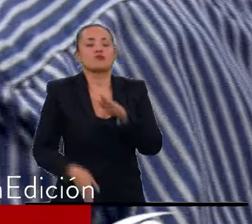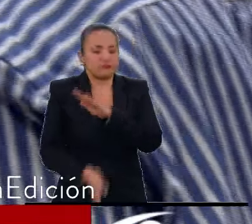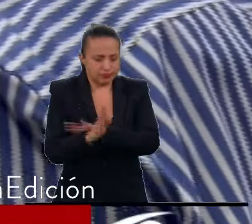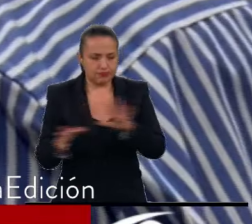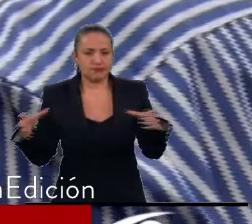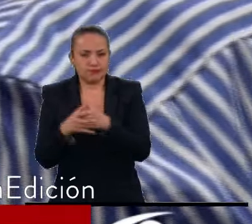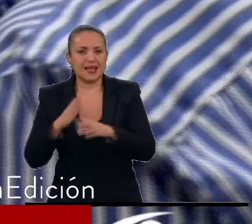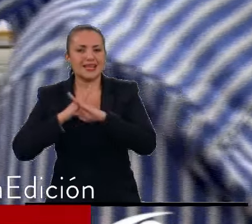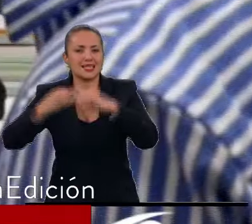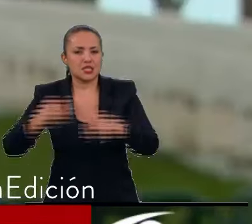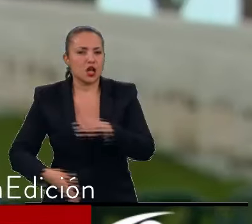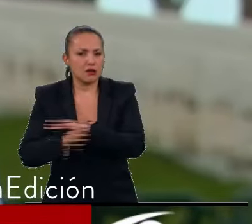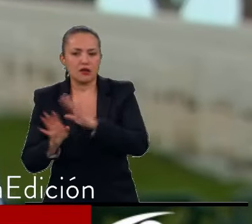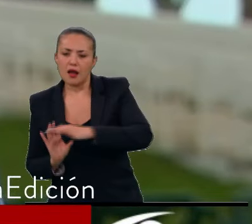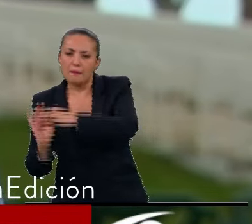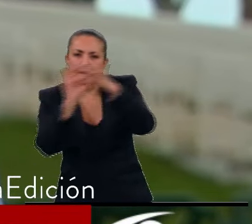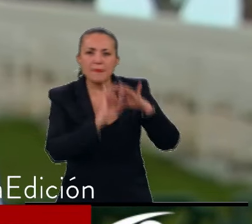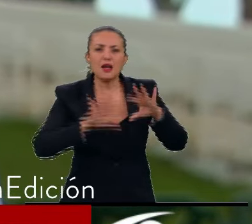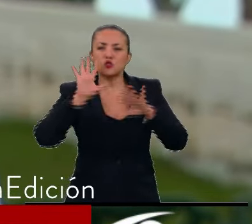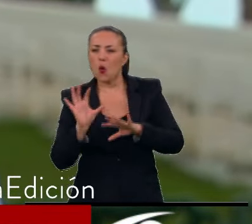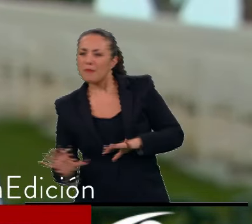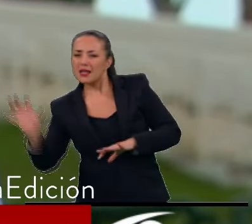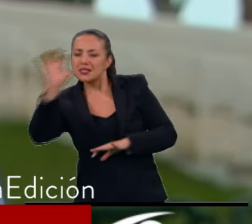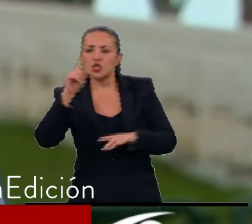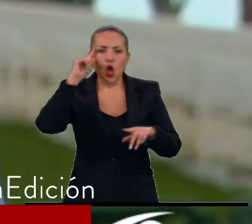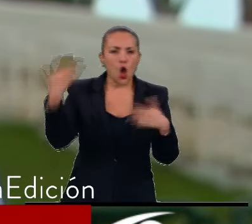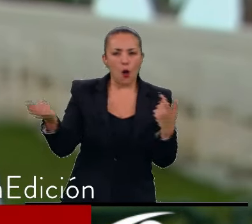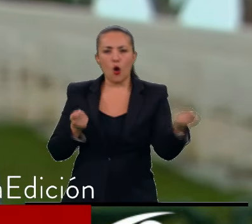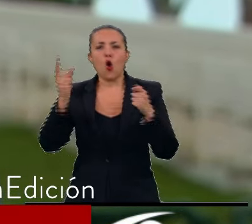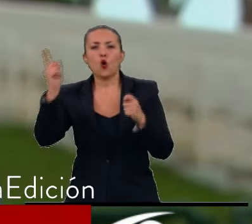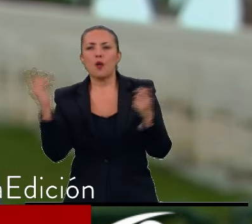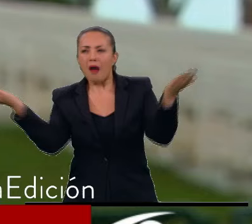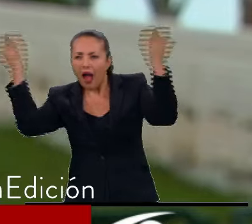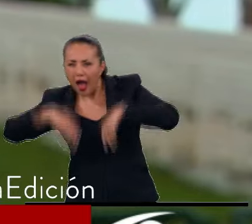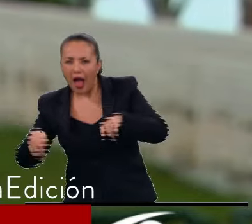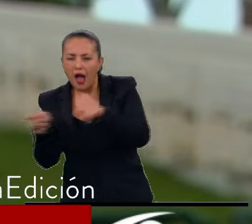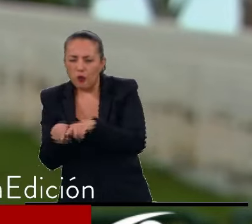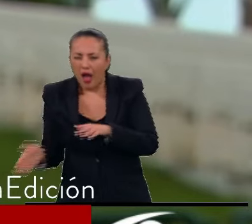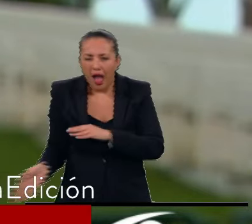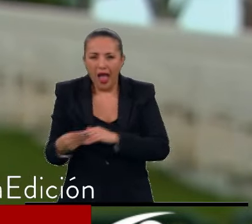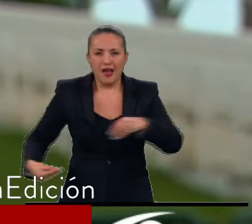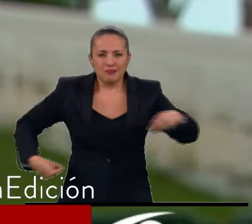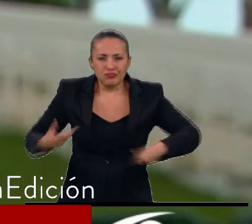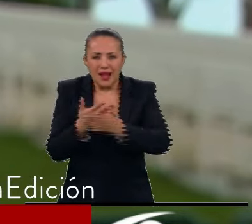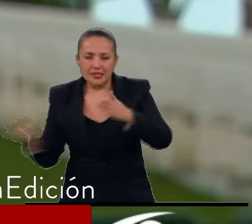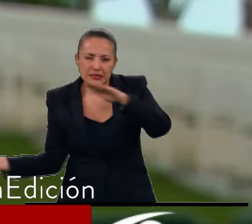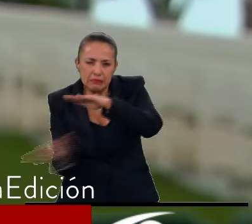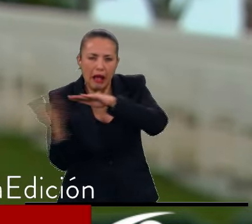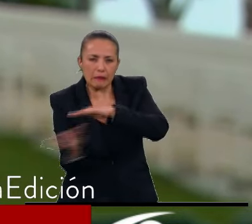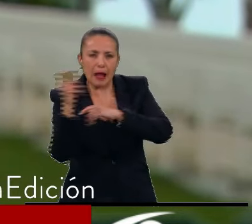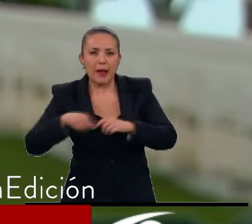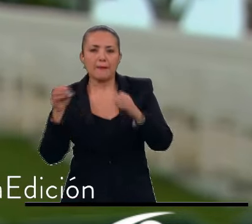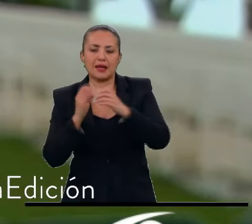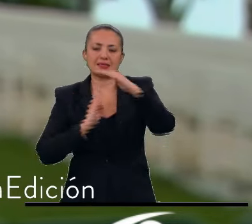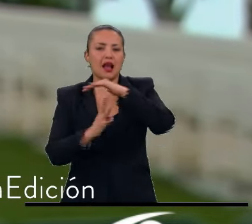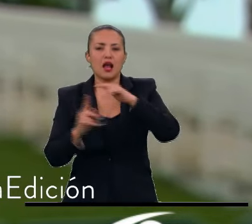trabajando con todos los países del hemisferio para tomar medidas contra las redes de tráfico de personas y evitar así la migración irregular